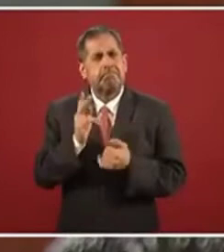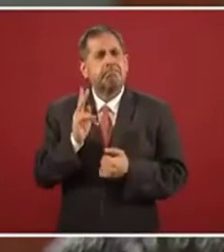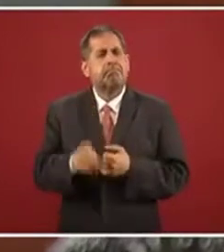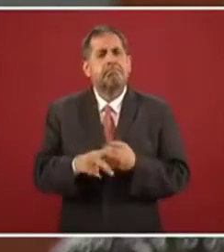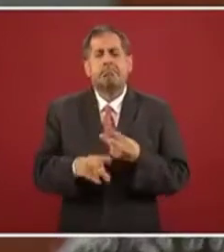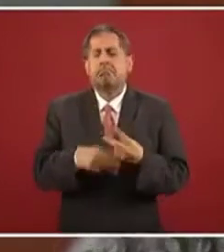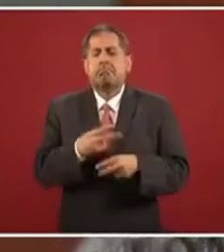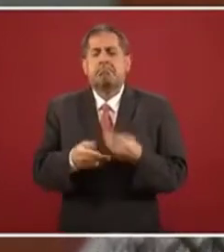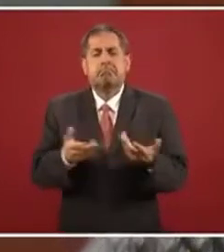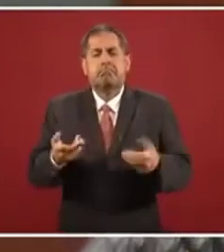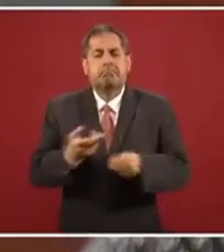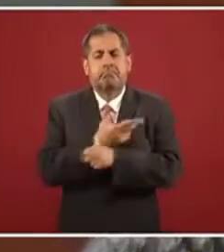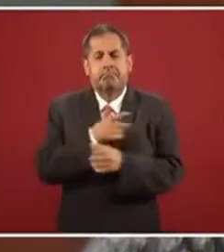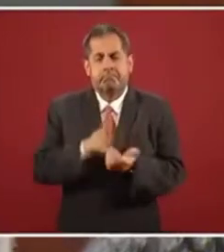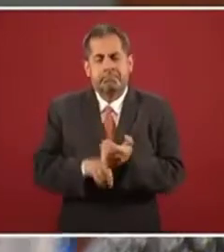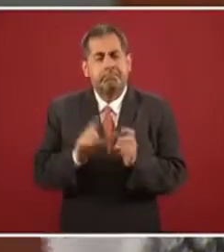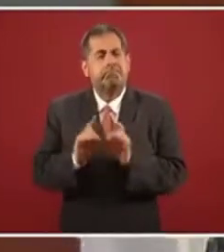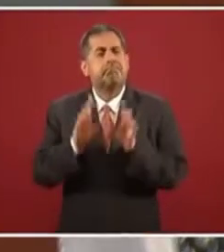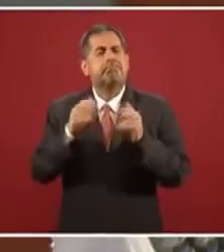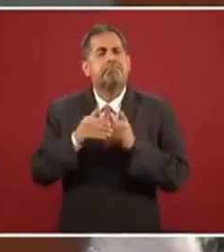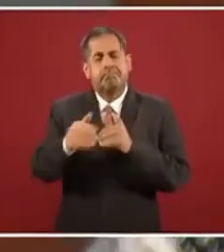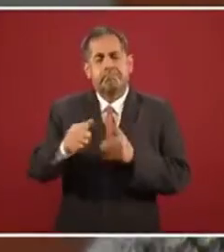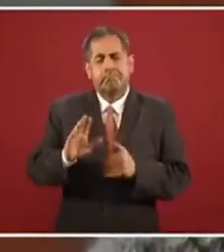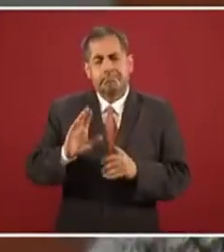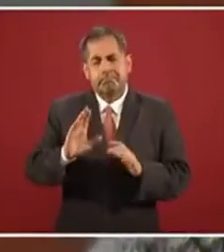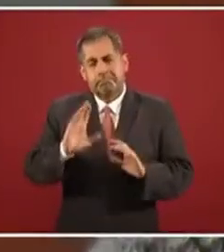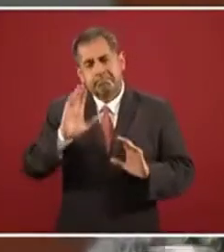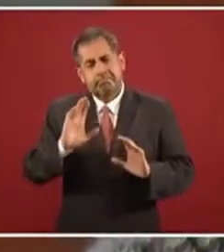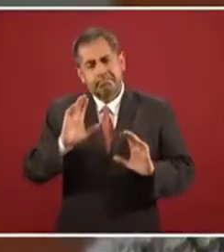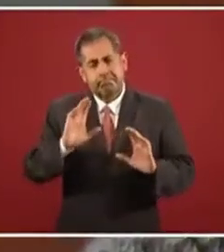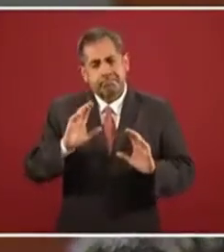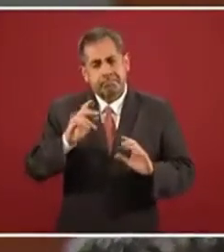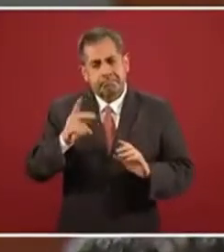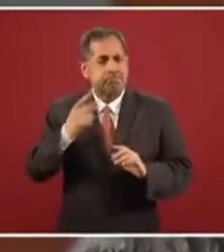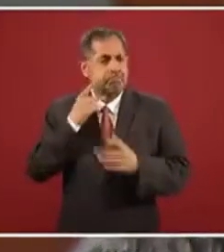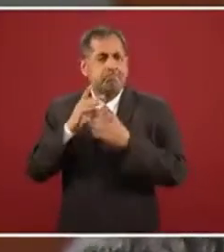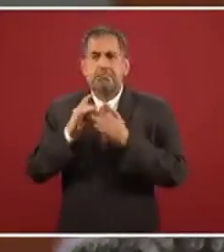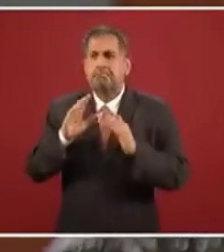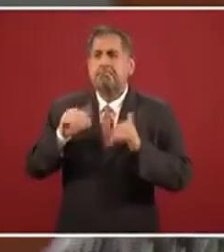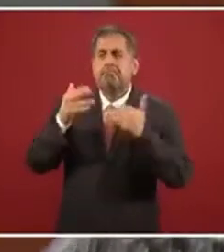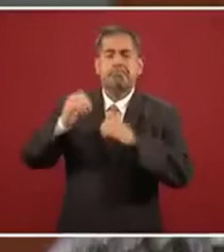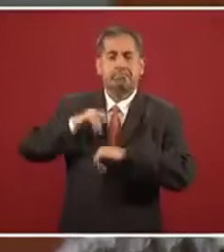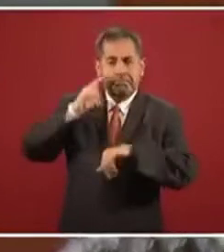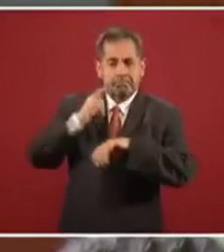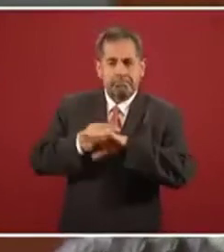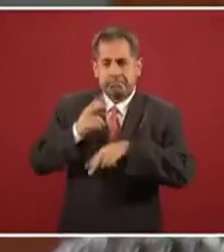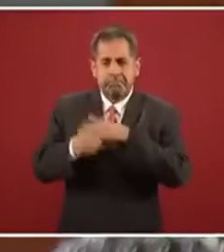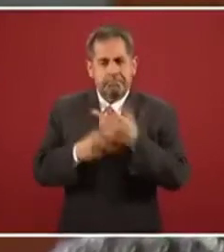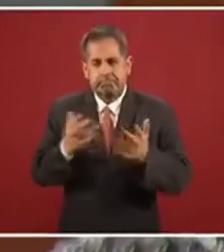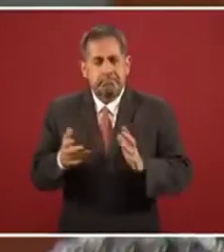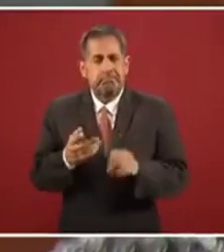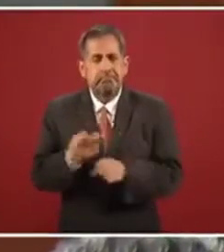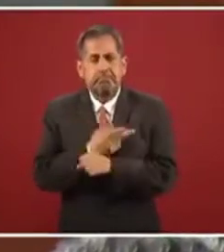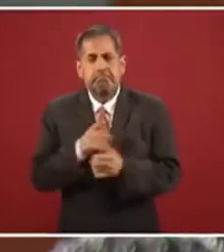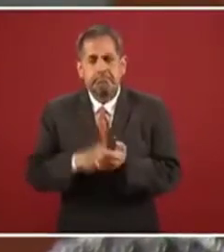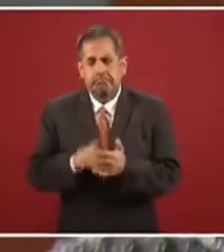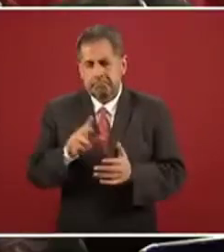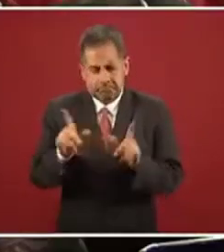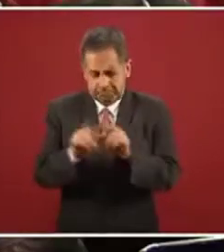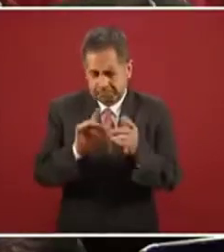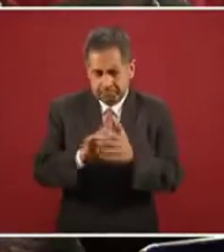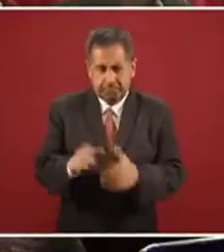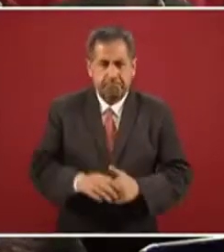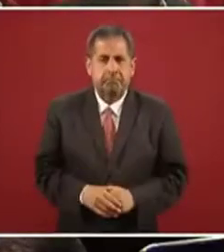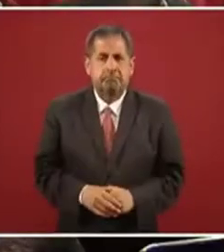puede esperar que pueda suceder? ¿Qué prevé usted, señor canciller, en nuestra política exterior, que se va a actuar en el caso de Bolivia? Gracias.